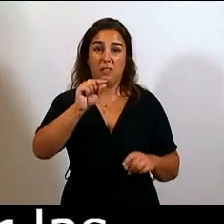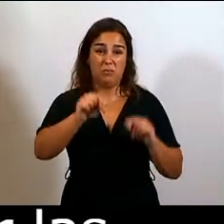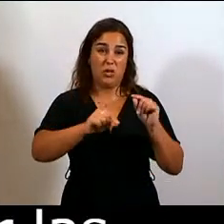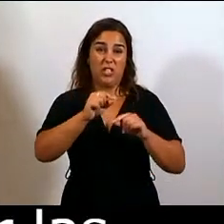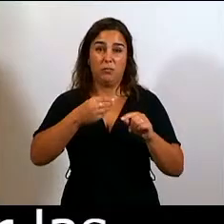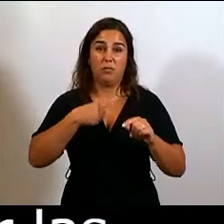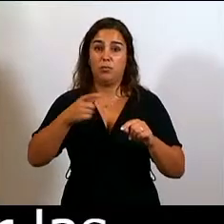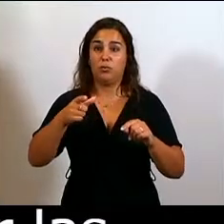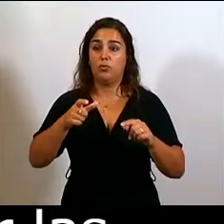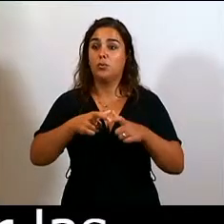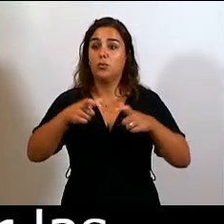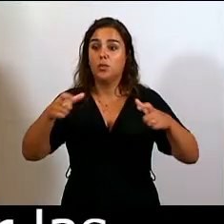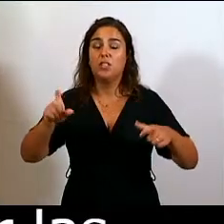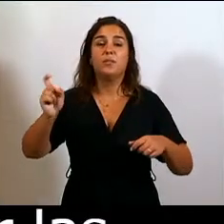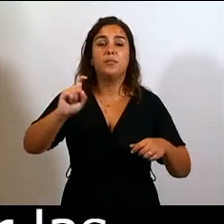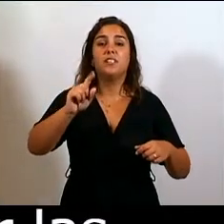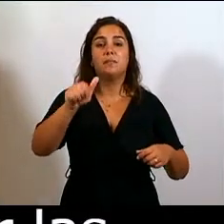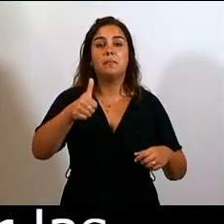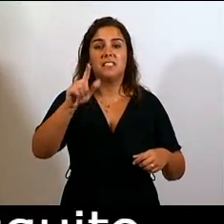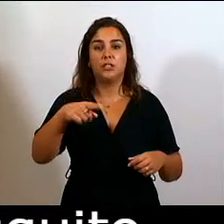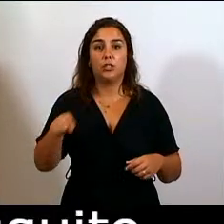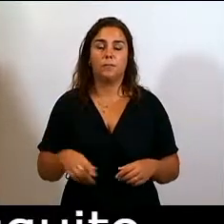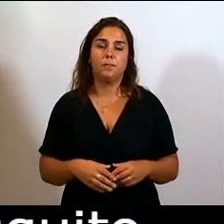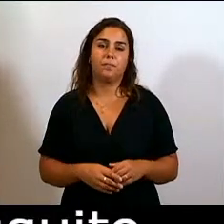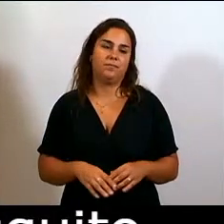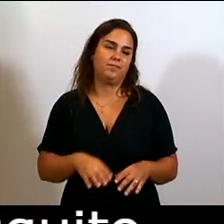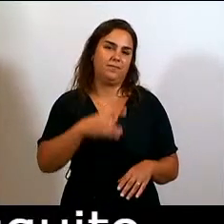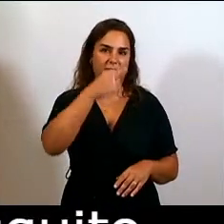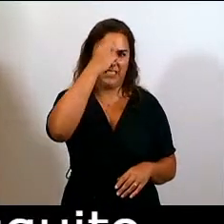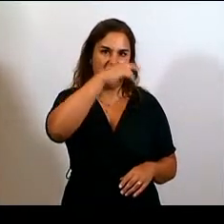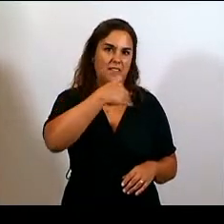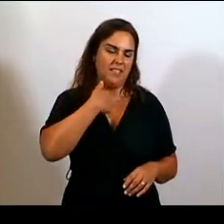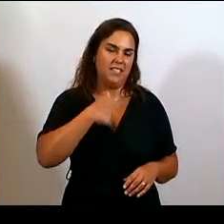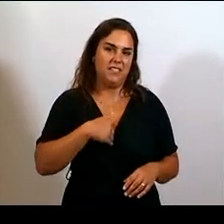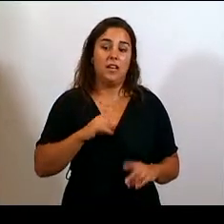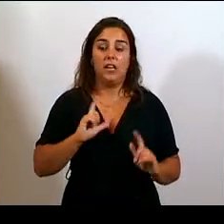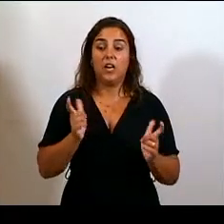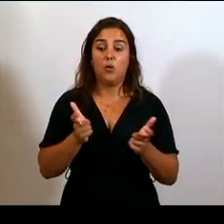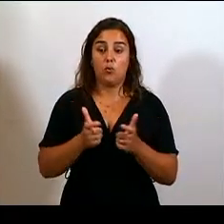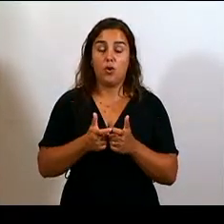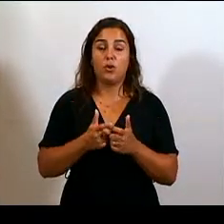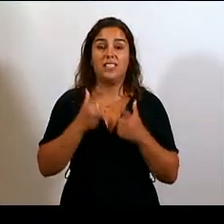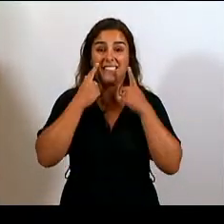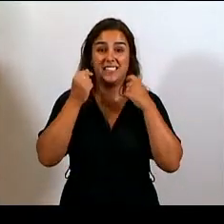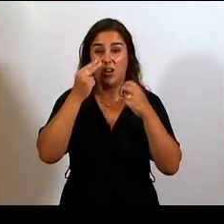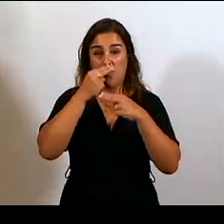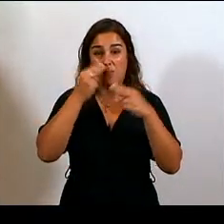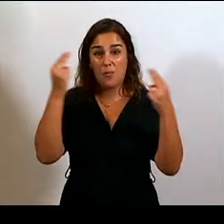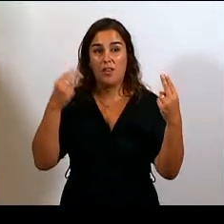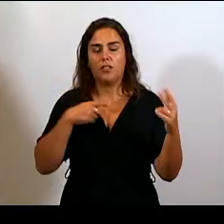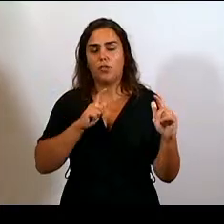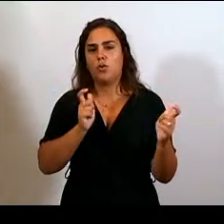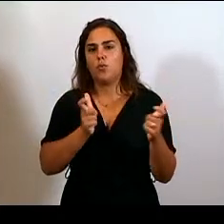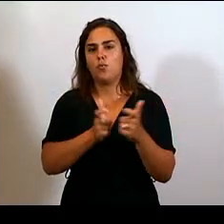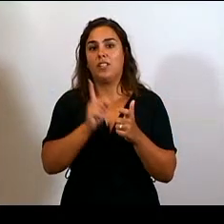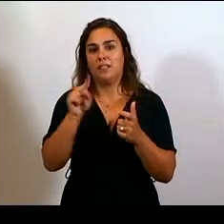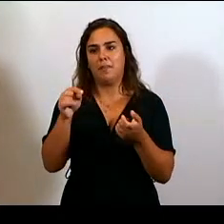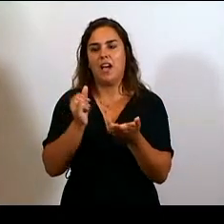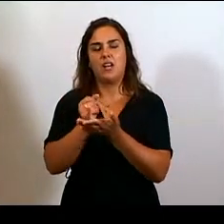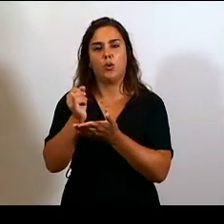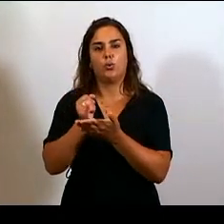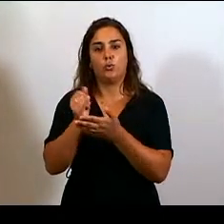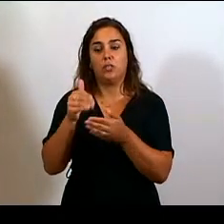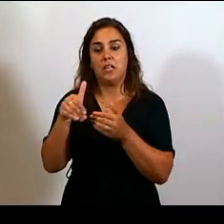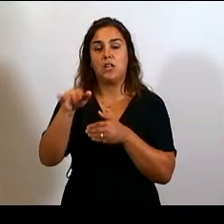si tienen para ampliar las medidas. Gracias. Como saben, tendremos una reunión desde Salud Pública coordinada con Agricultura el